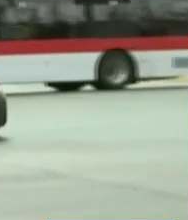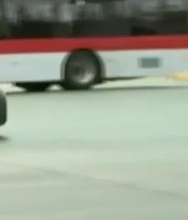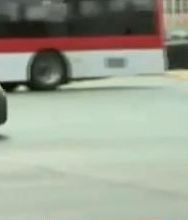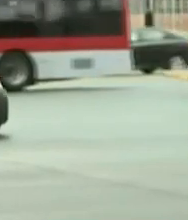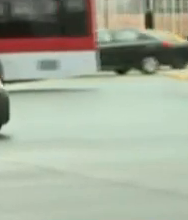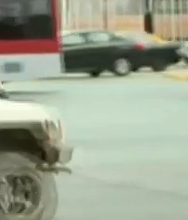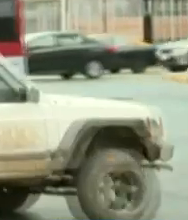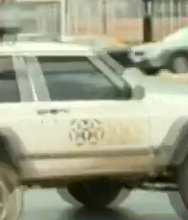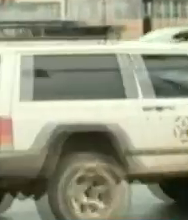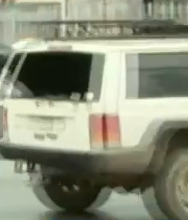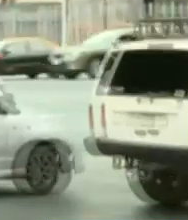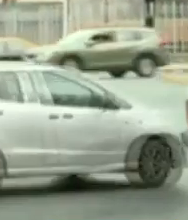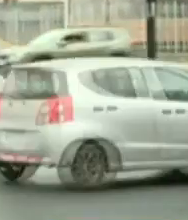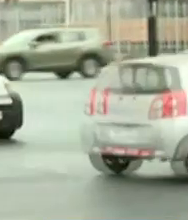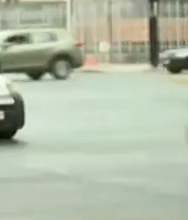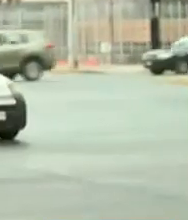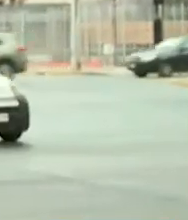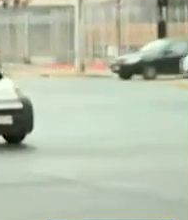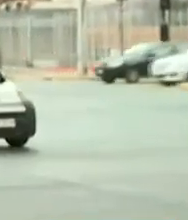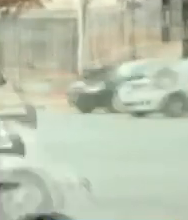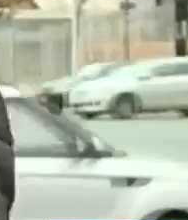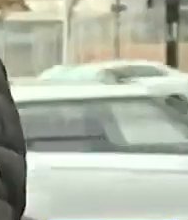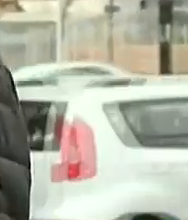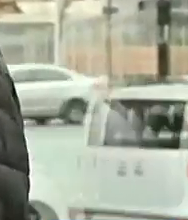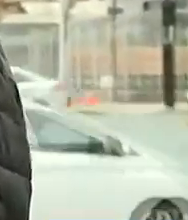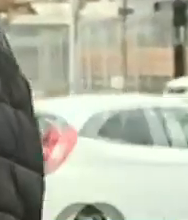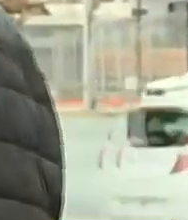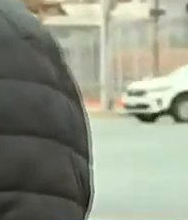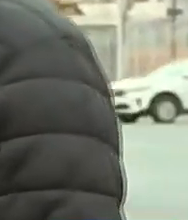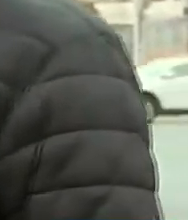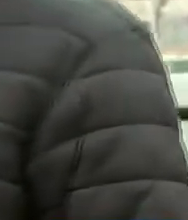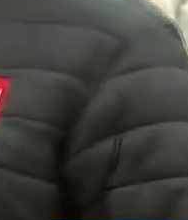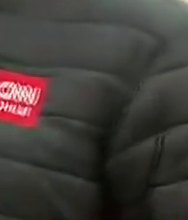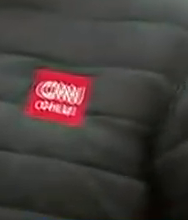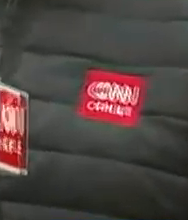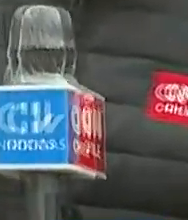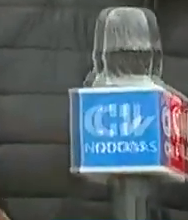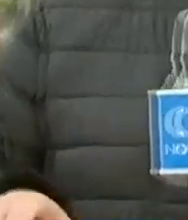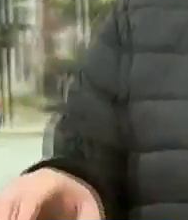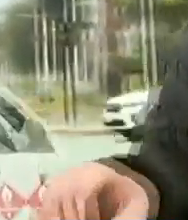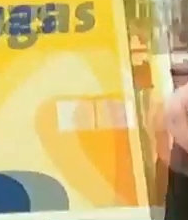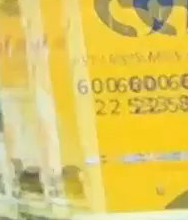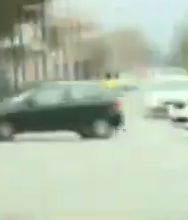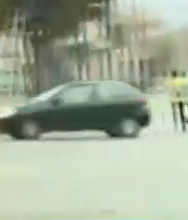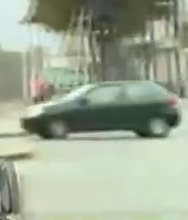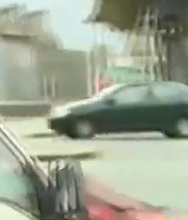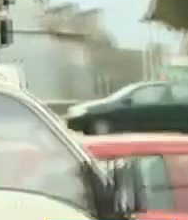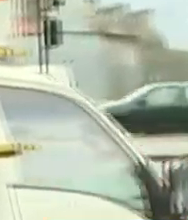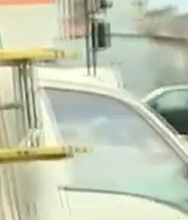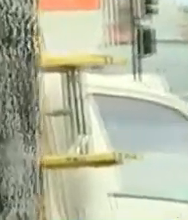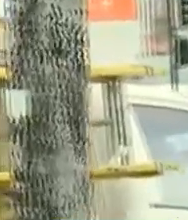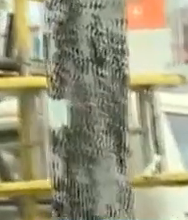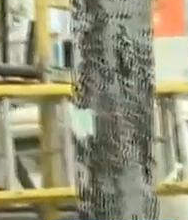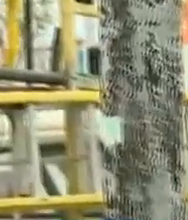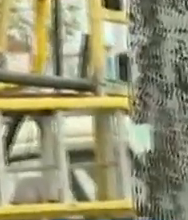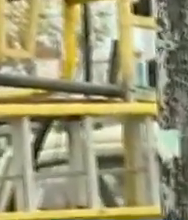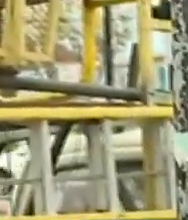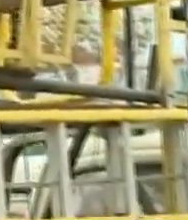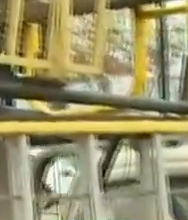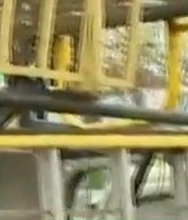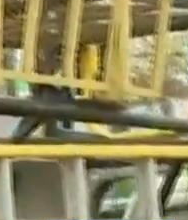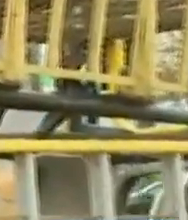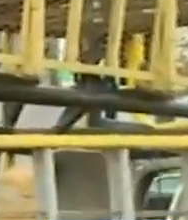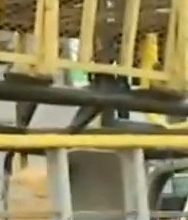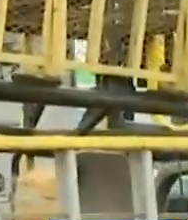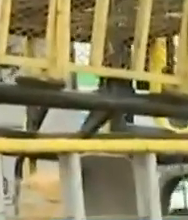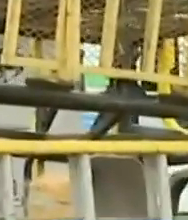¿Cómo te va, Karim? Muy buenas tardes. Claro, mira, te muestro imágenes de inmediato de lo que está ocurriendo acá, específicamente en la intersección de la avenida Vicuña